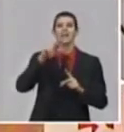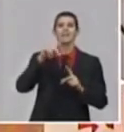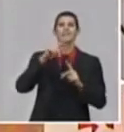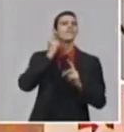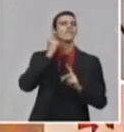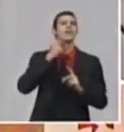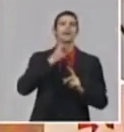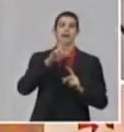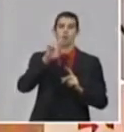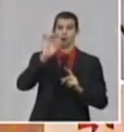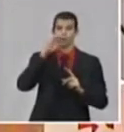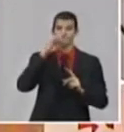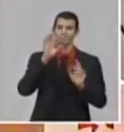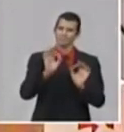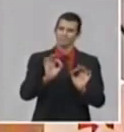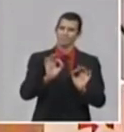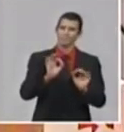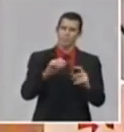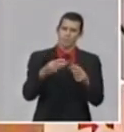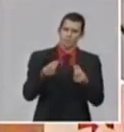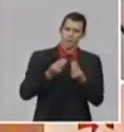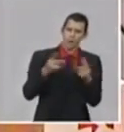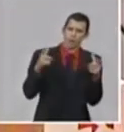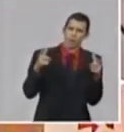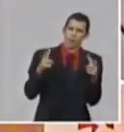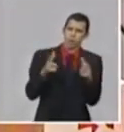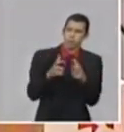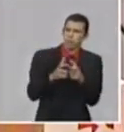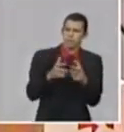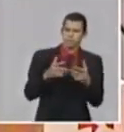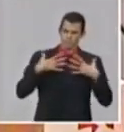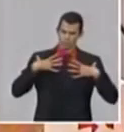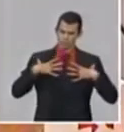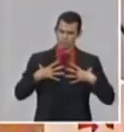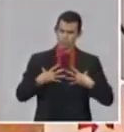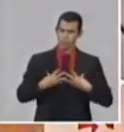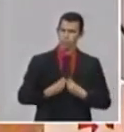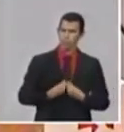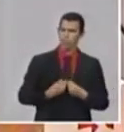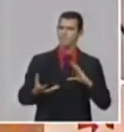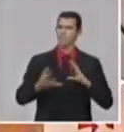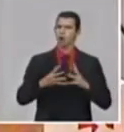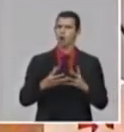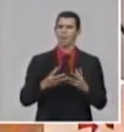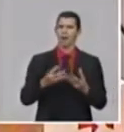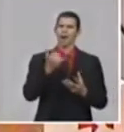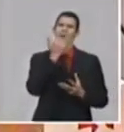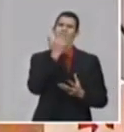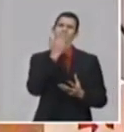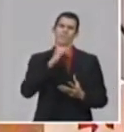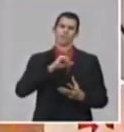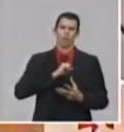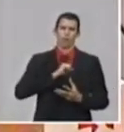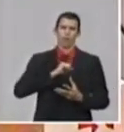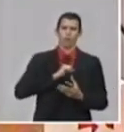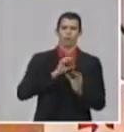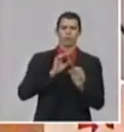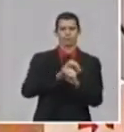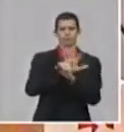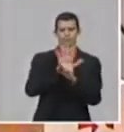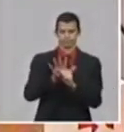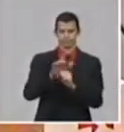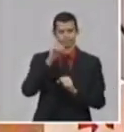también de reducir los síntomas o evitar los síntomas producto de la infección. Existe toda una racionalidad